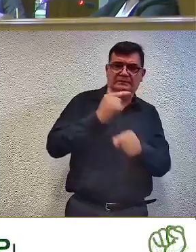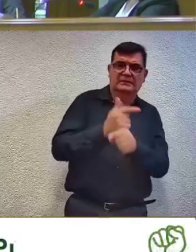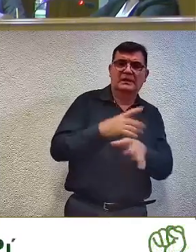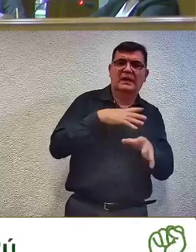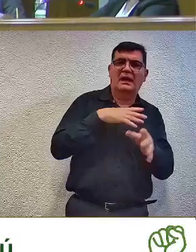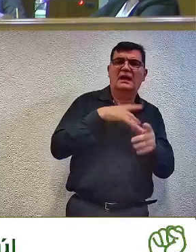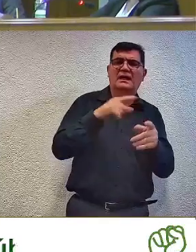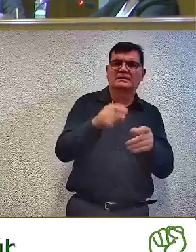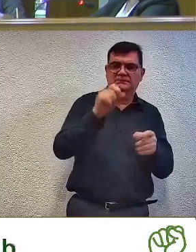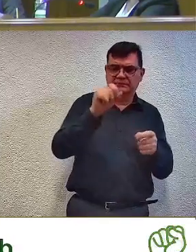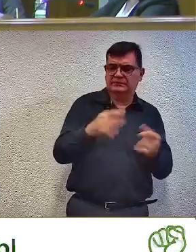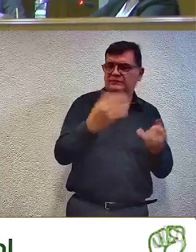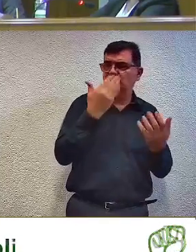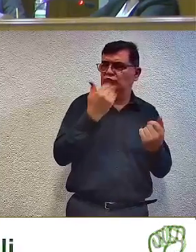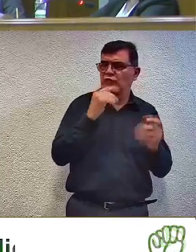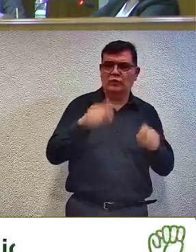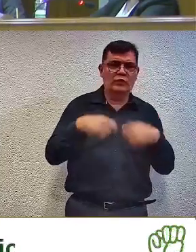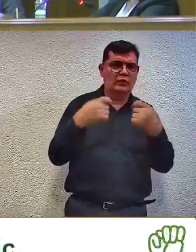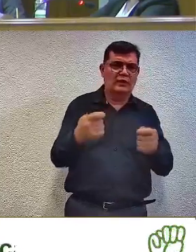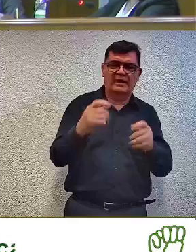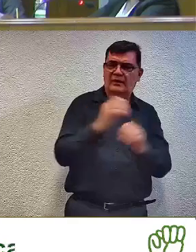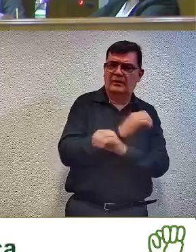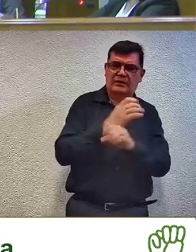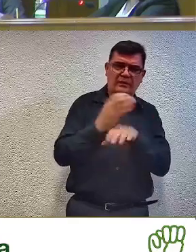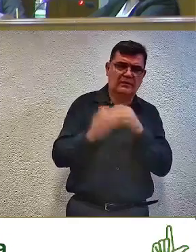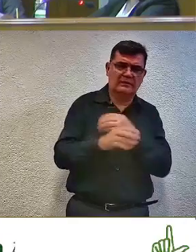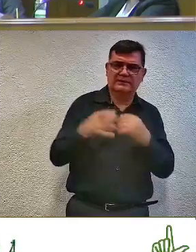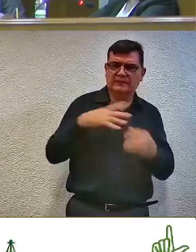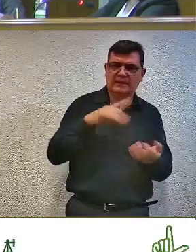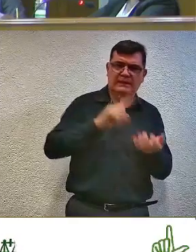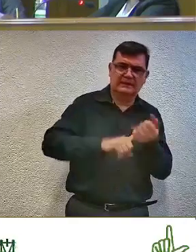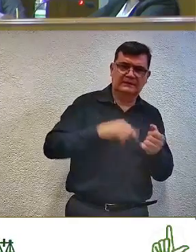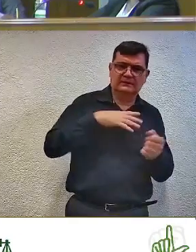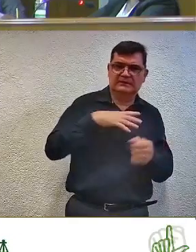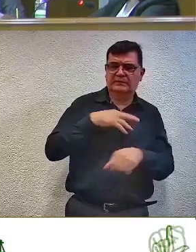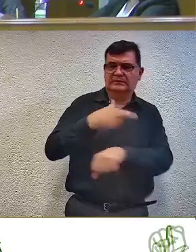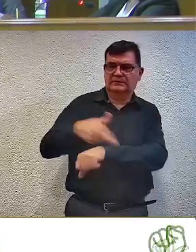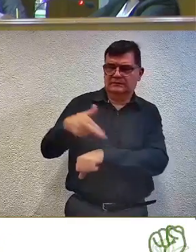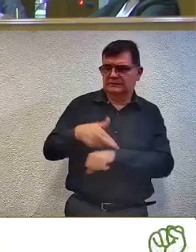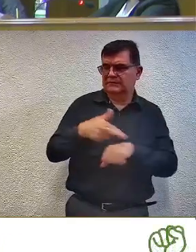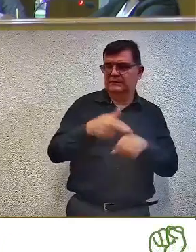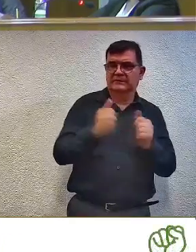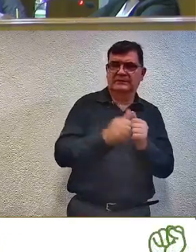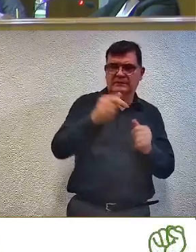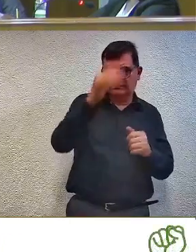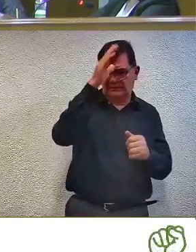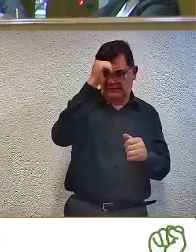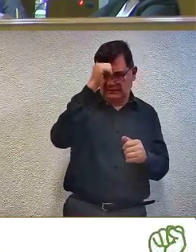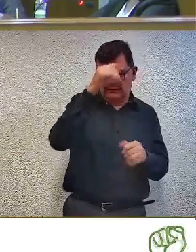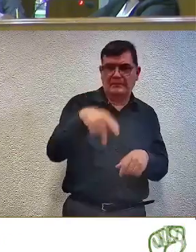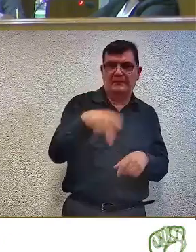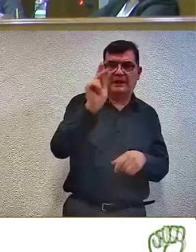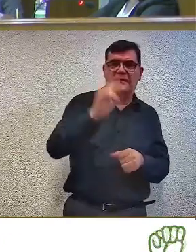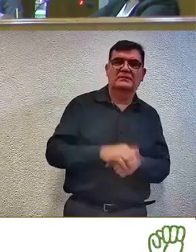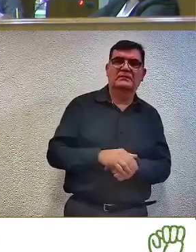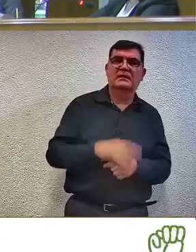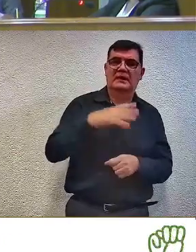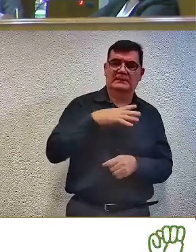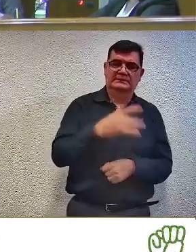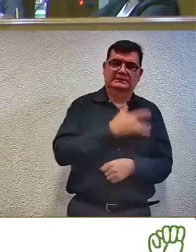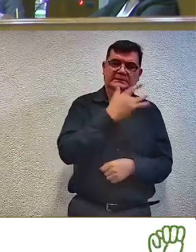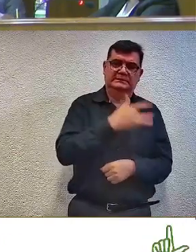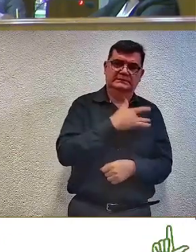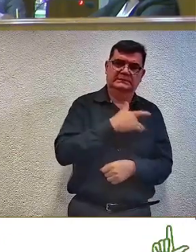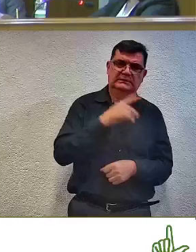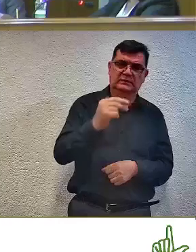que las mismas no le han sido entregadas en los plazos y términos establecidos en el acuerdo referido. Sin embargo, se estima que no